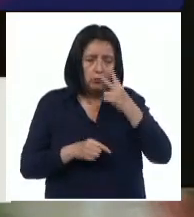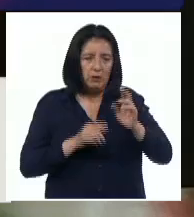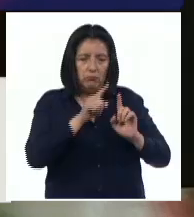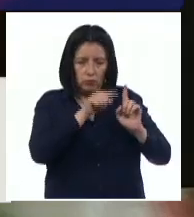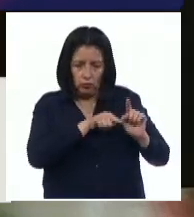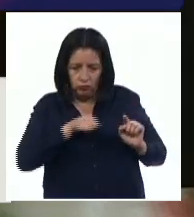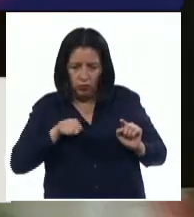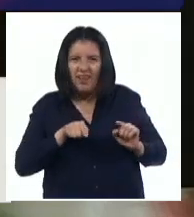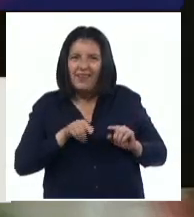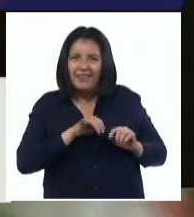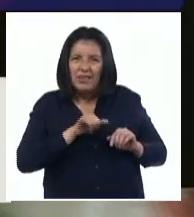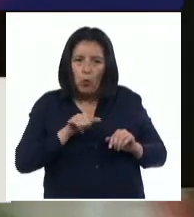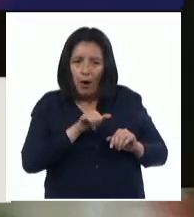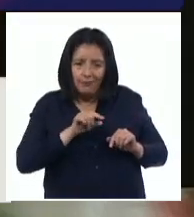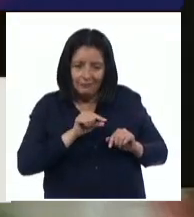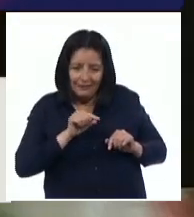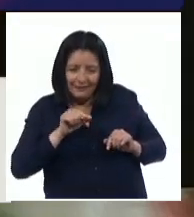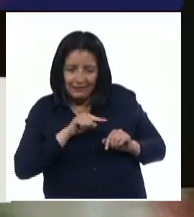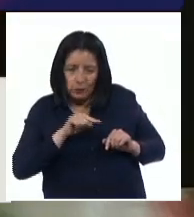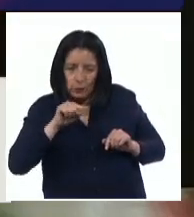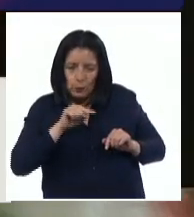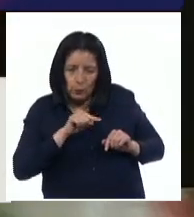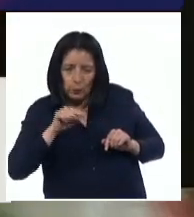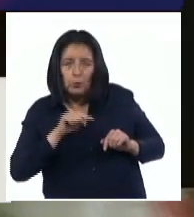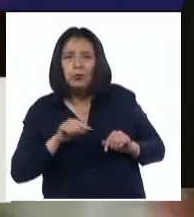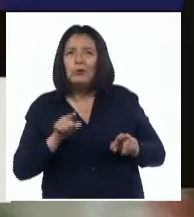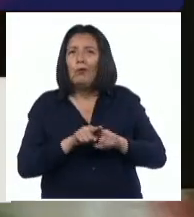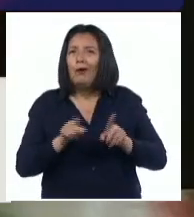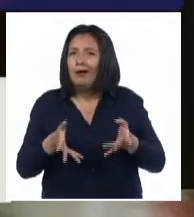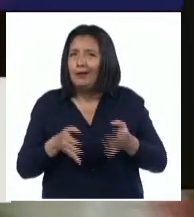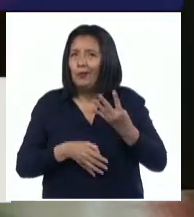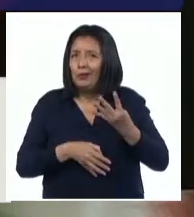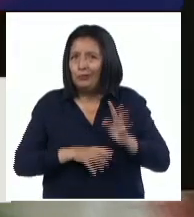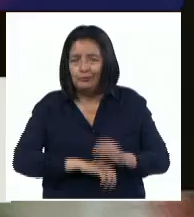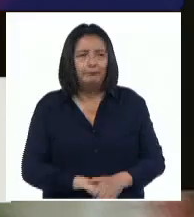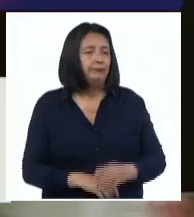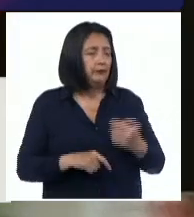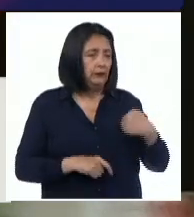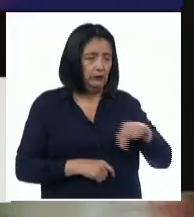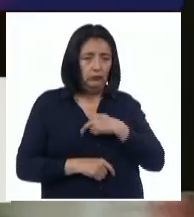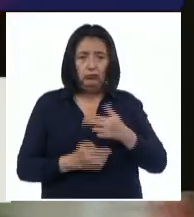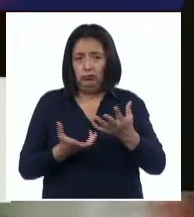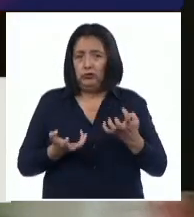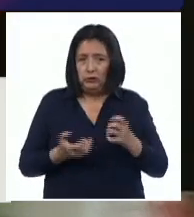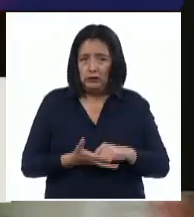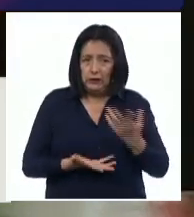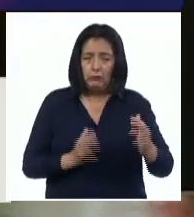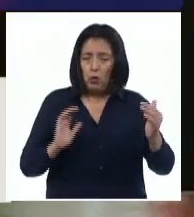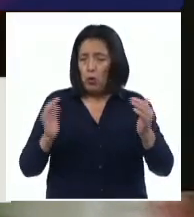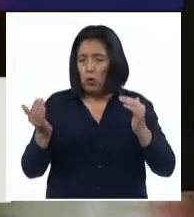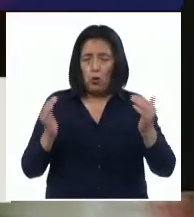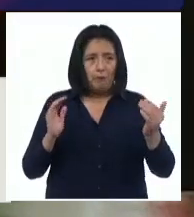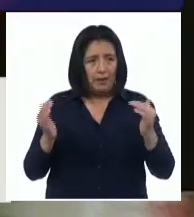tabla coincidían las curvas en la gráfica. Si queremos hacer la